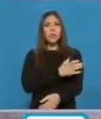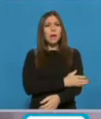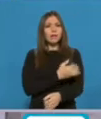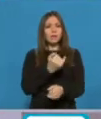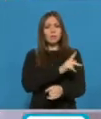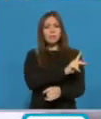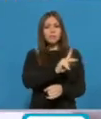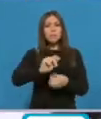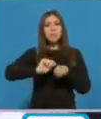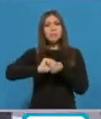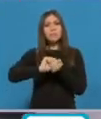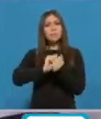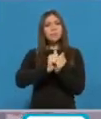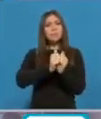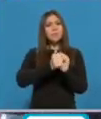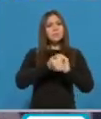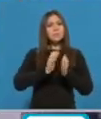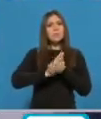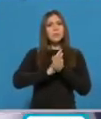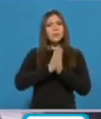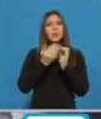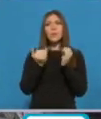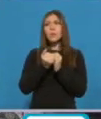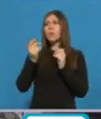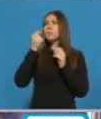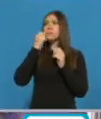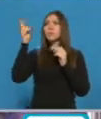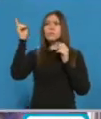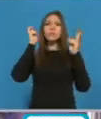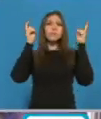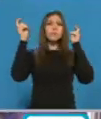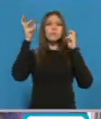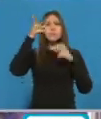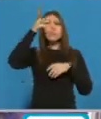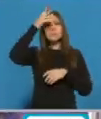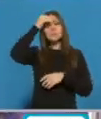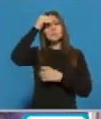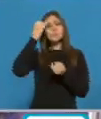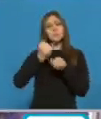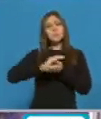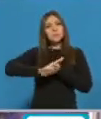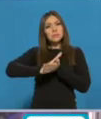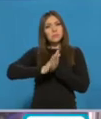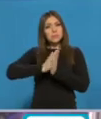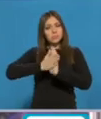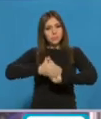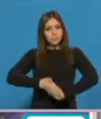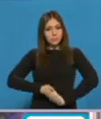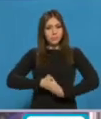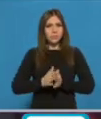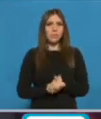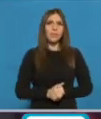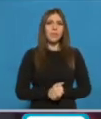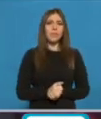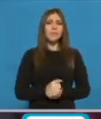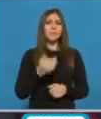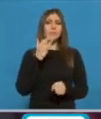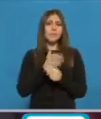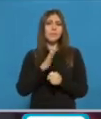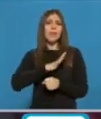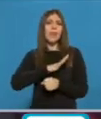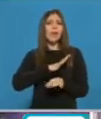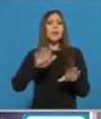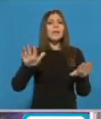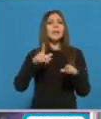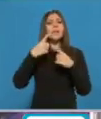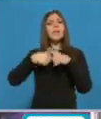como todo alrededor. Hoy, por ejemplo, siempre tratamos de poner etapas a las que nos vamos a dirigir. Sin duda